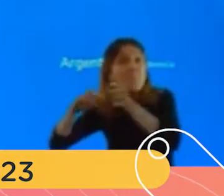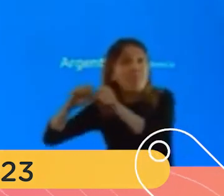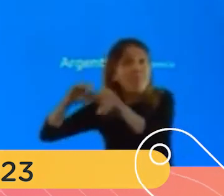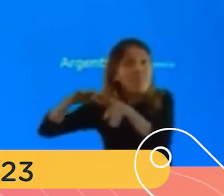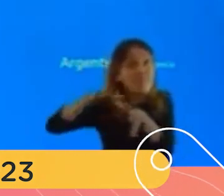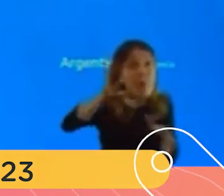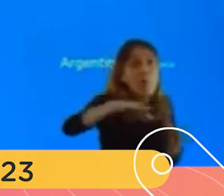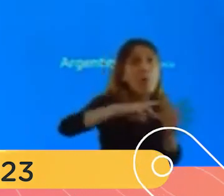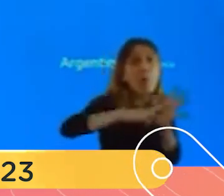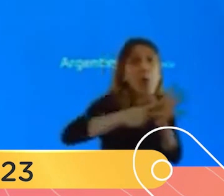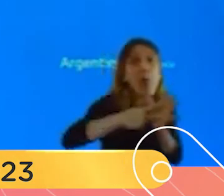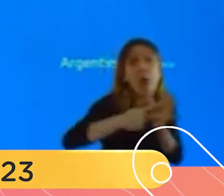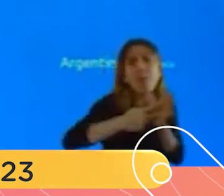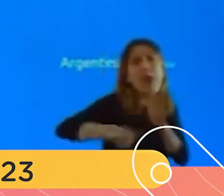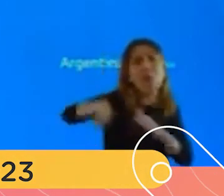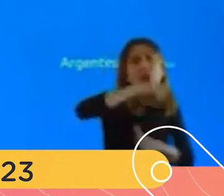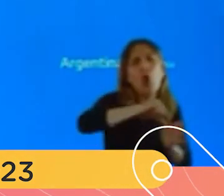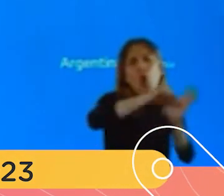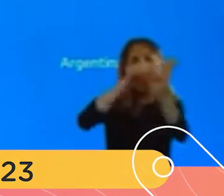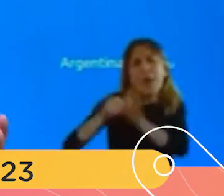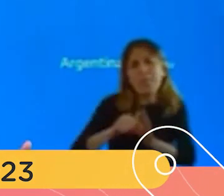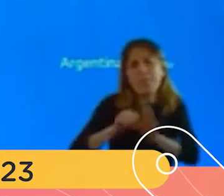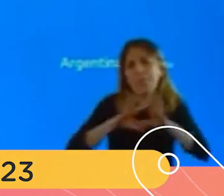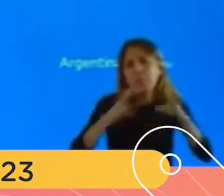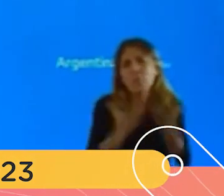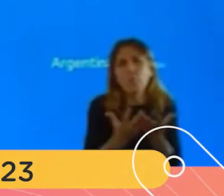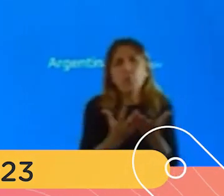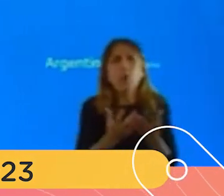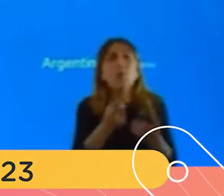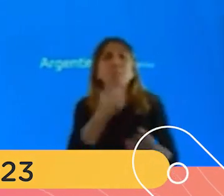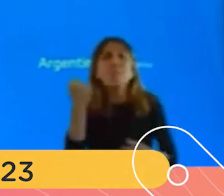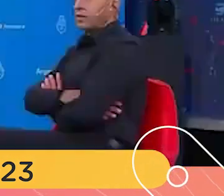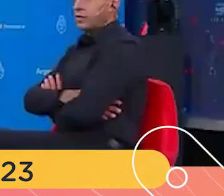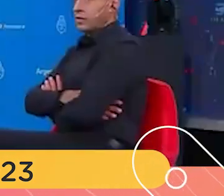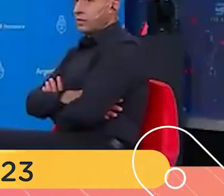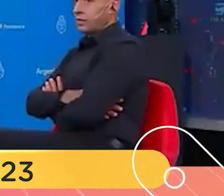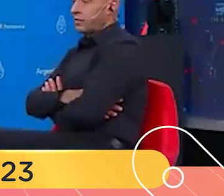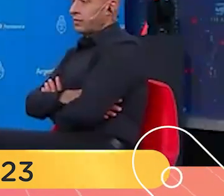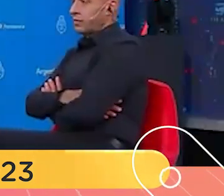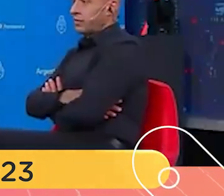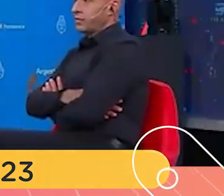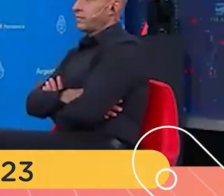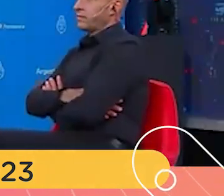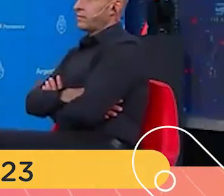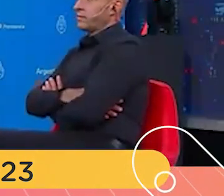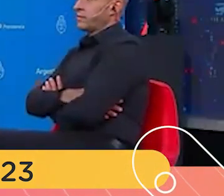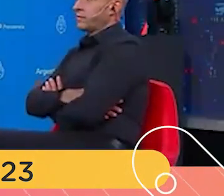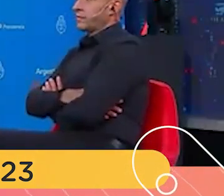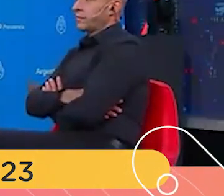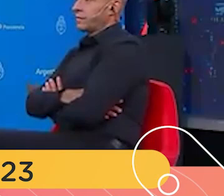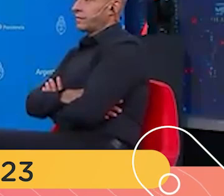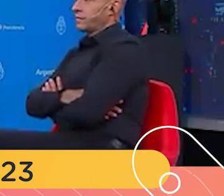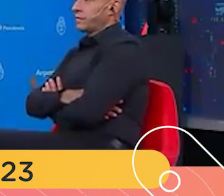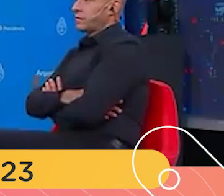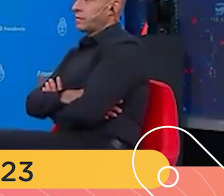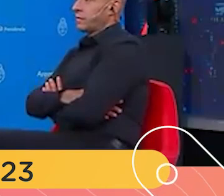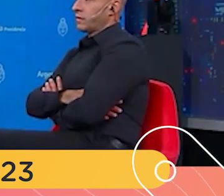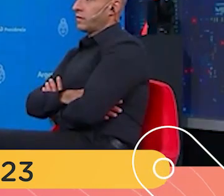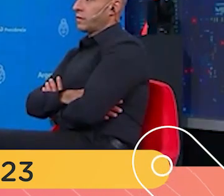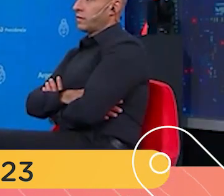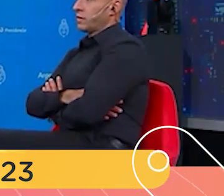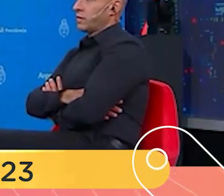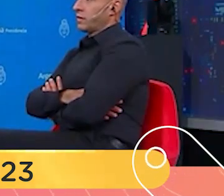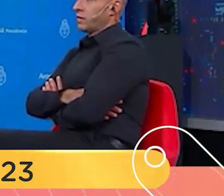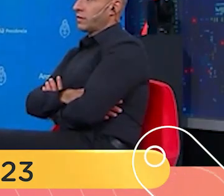es un hombre grande con muchos kilómetros la política aceptó un rol ejerce